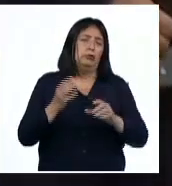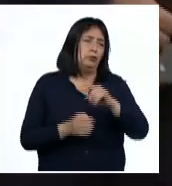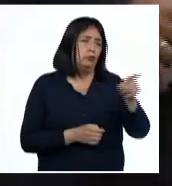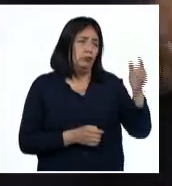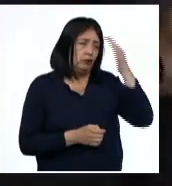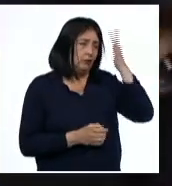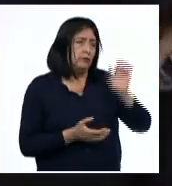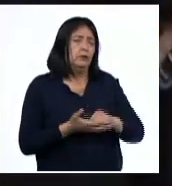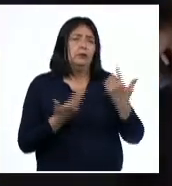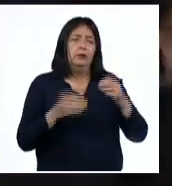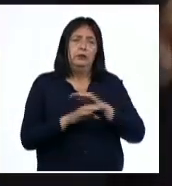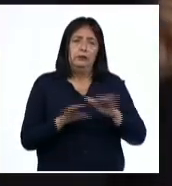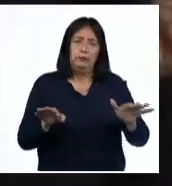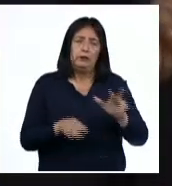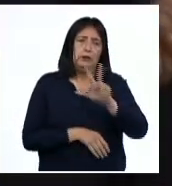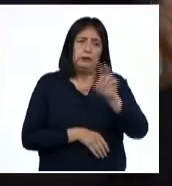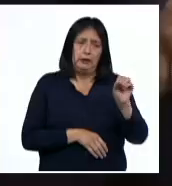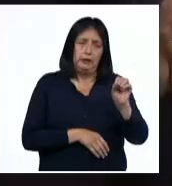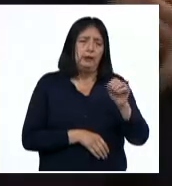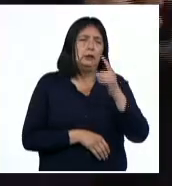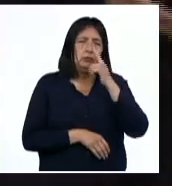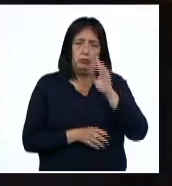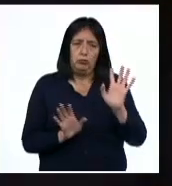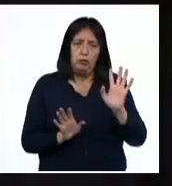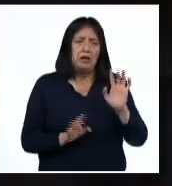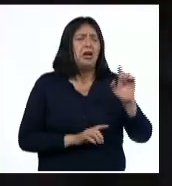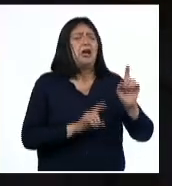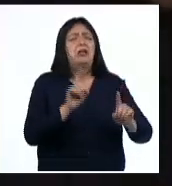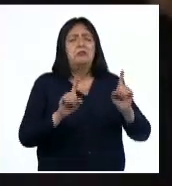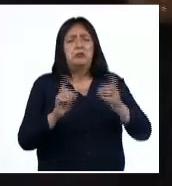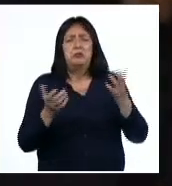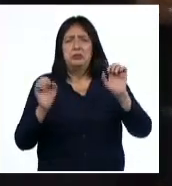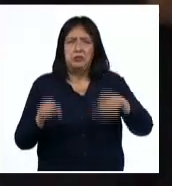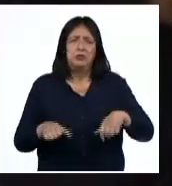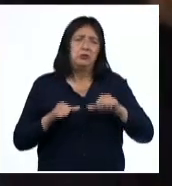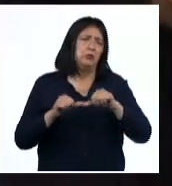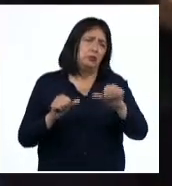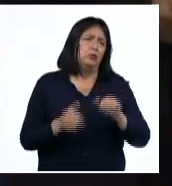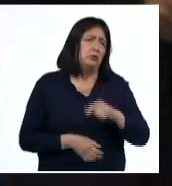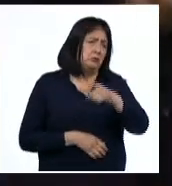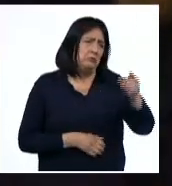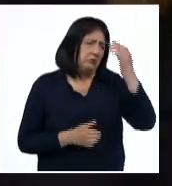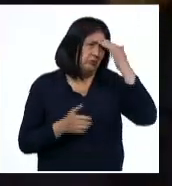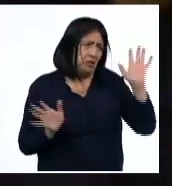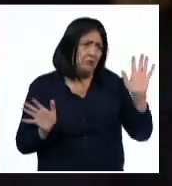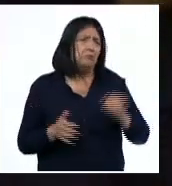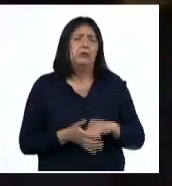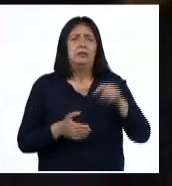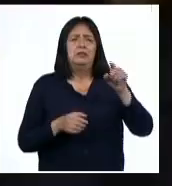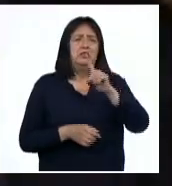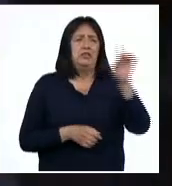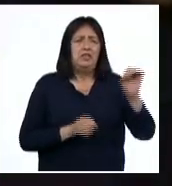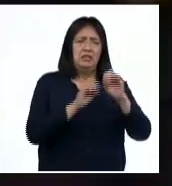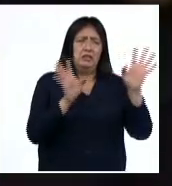conocen, concluye el 30 de este mes de junio. Hay cosas que deben continuar. Todos sabemos, creo que en estos 100